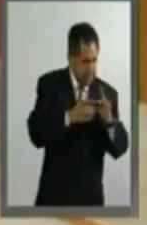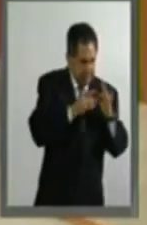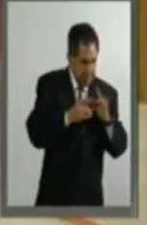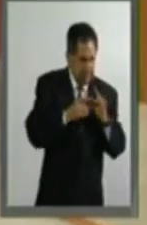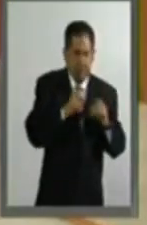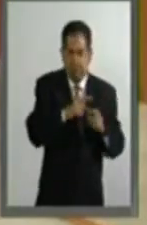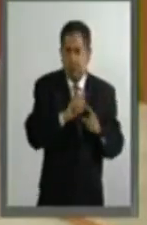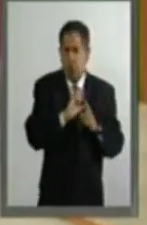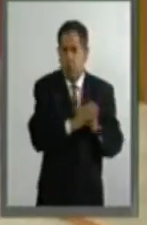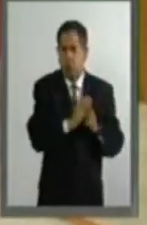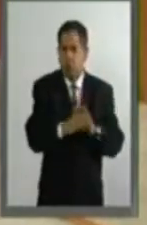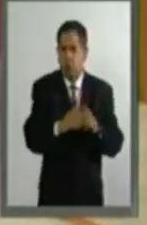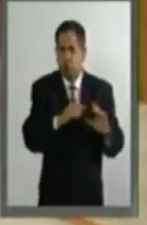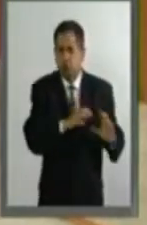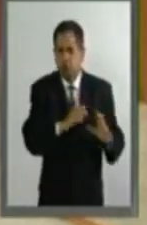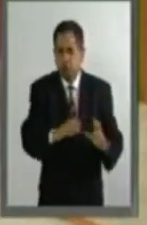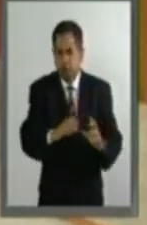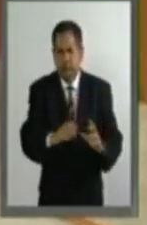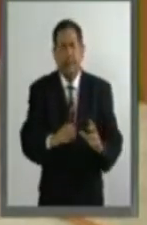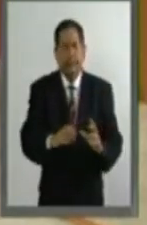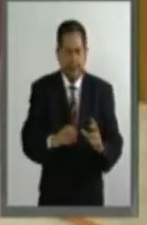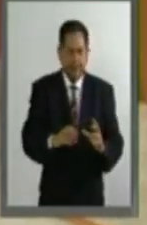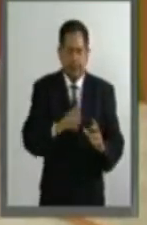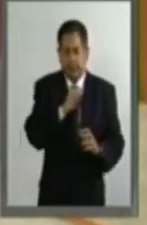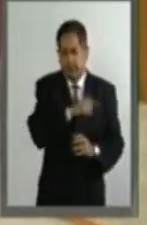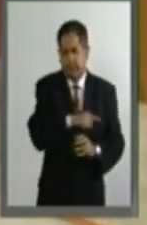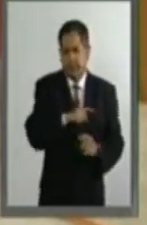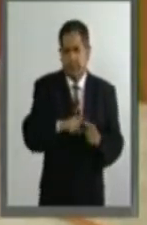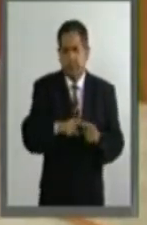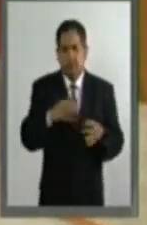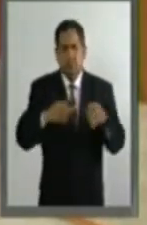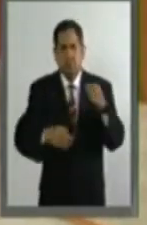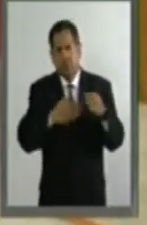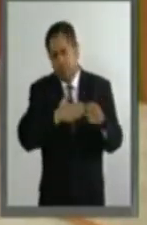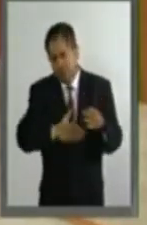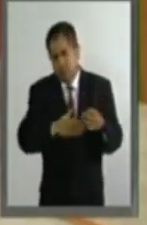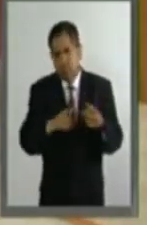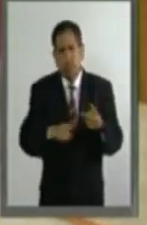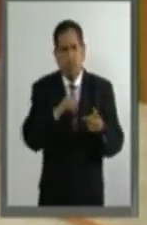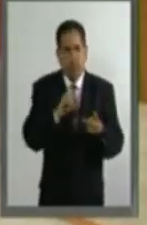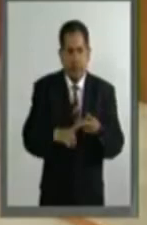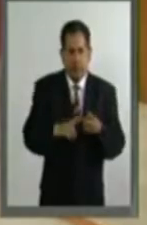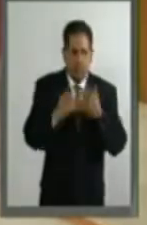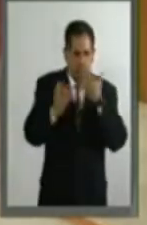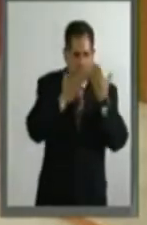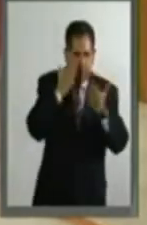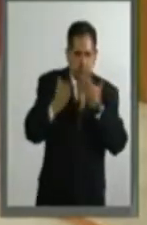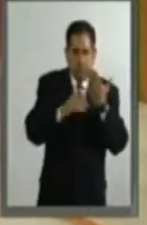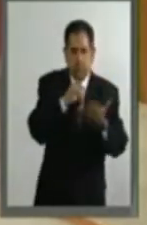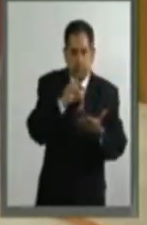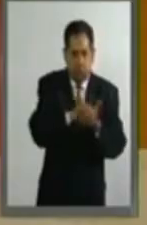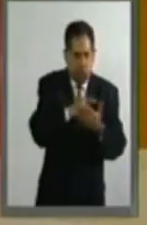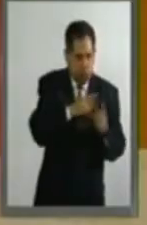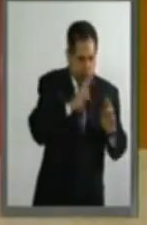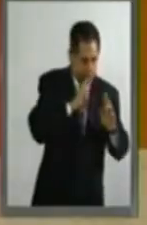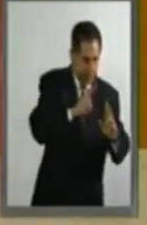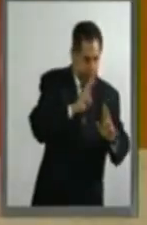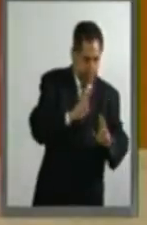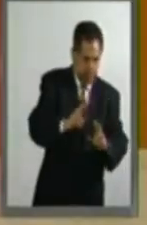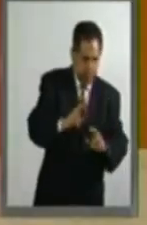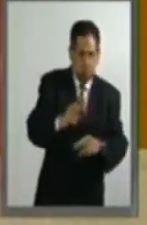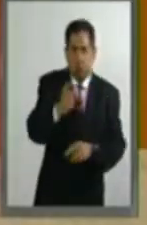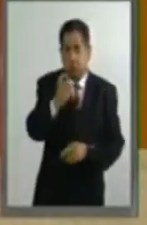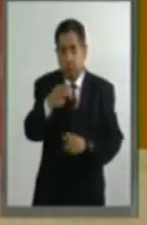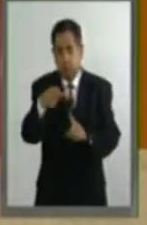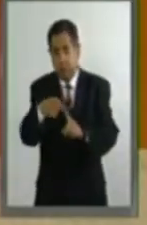las comisiones tanto de justicia como de estudios legislativos. Por ello y por